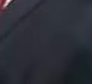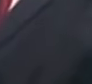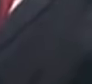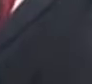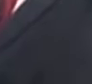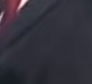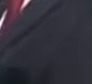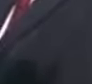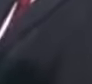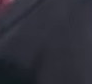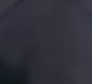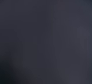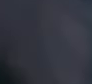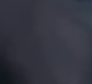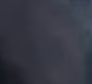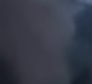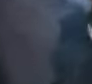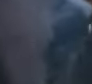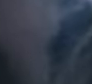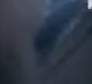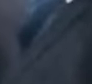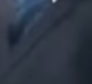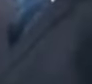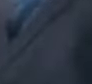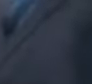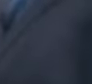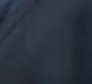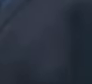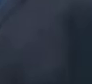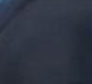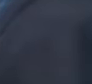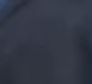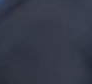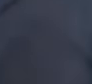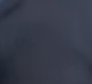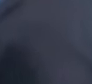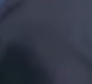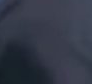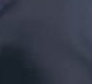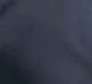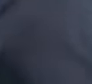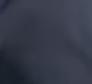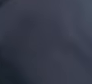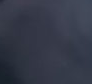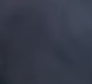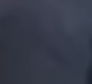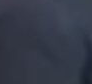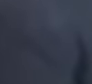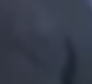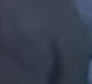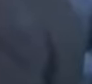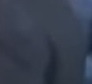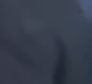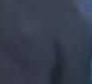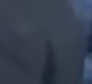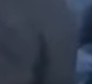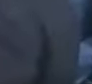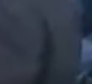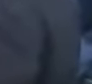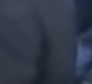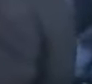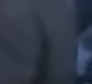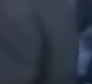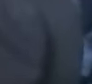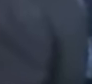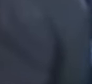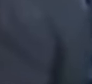Continúa saludando el presidente constitucional de la República Bolivariana de Venezuela, representante del cuerpo diplomático acreditado ante